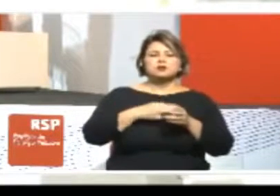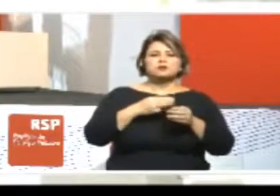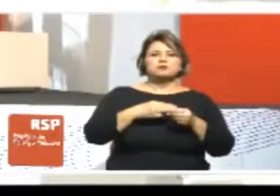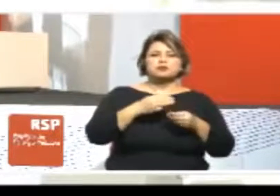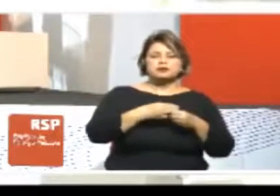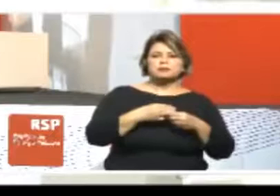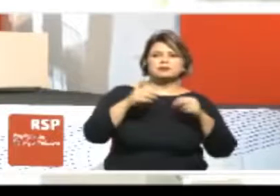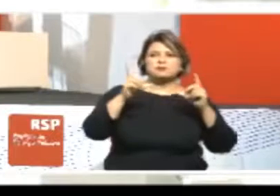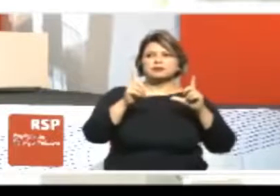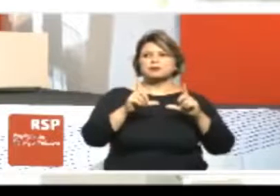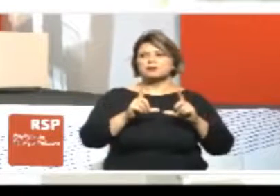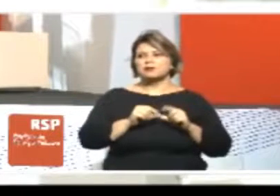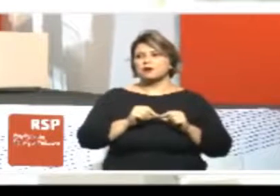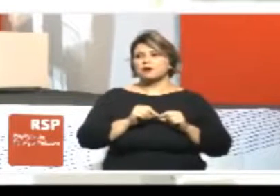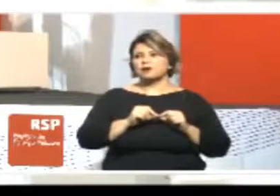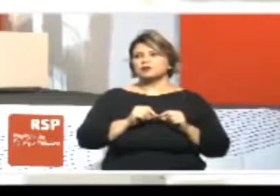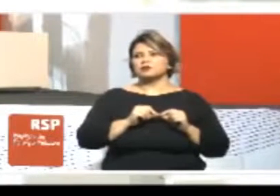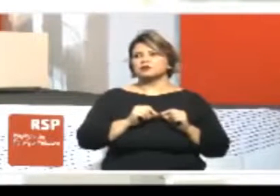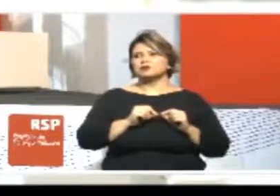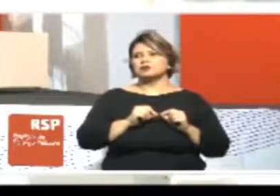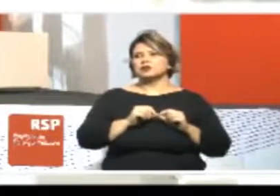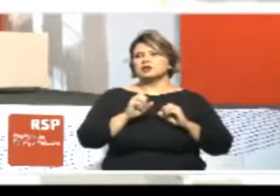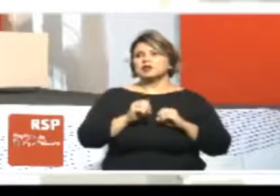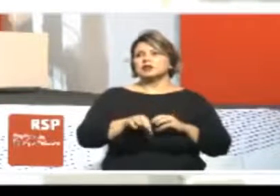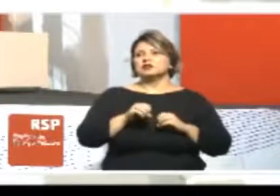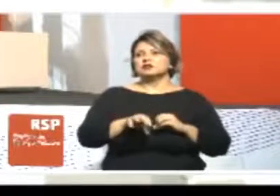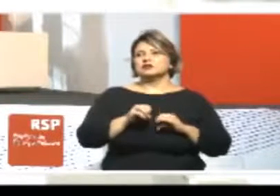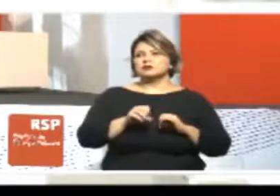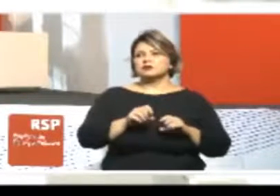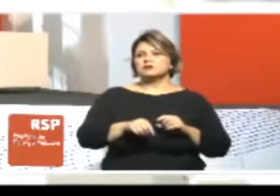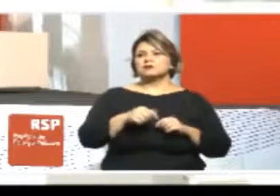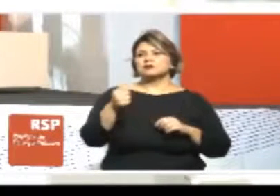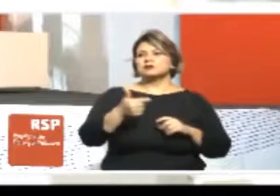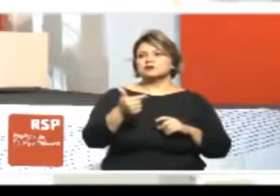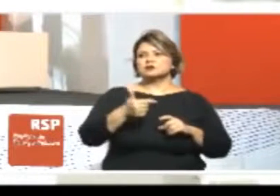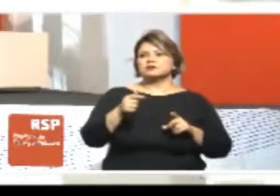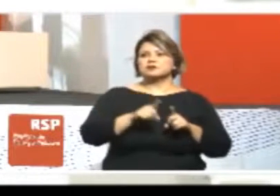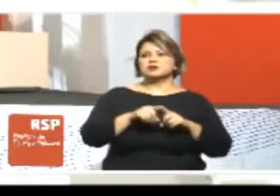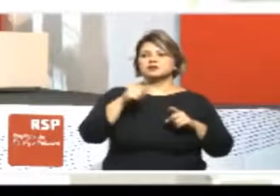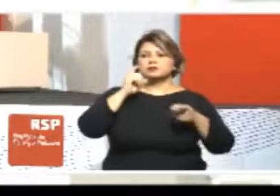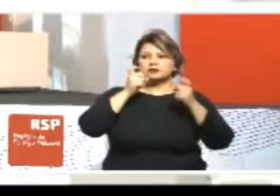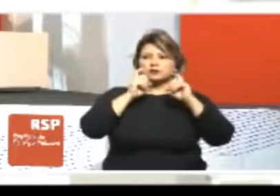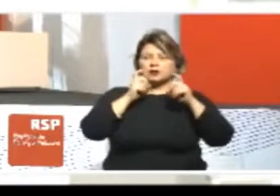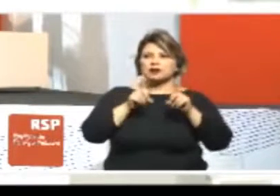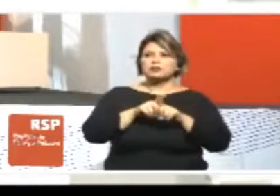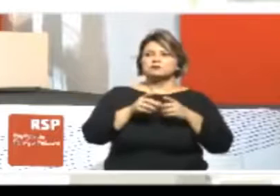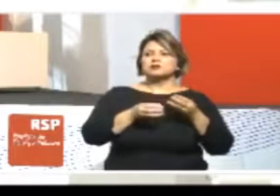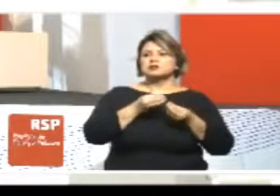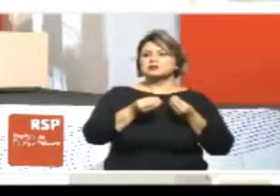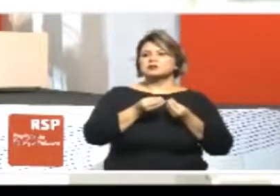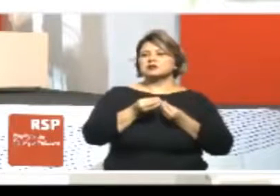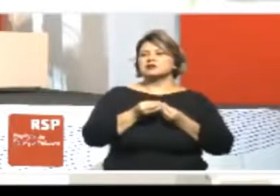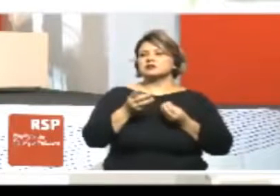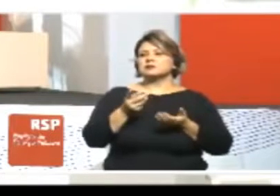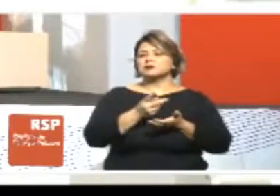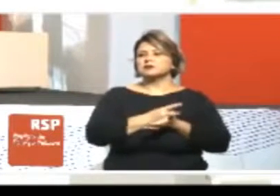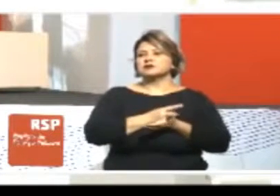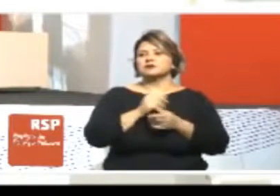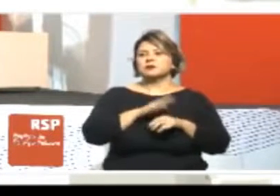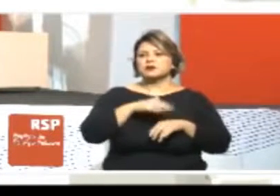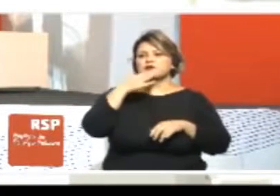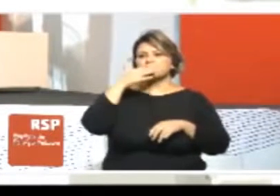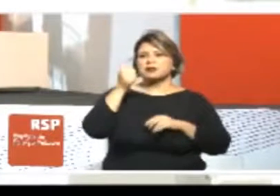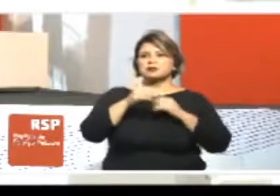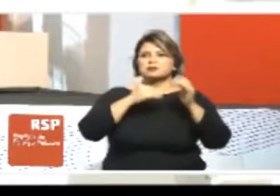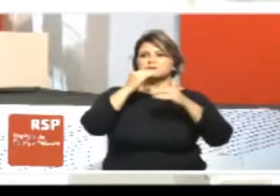cobertura de educación, y vemos que en el segundo año administrativo del alcalde es cuando ellos tienden a desempeñarse mejor. Y esto aplica